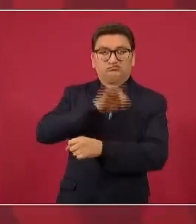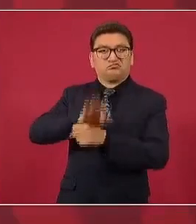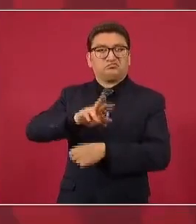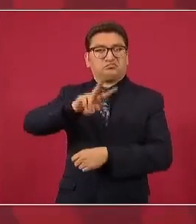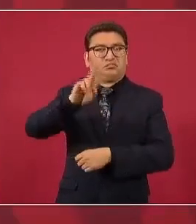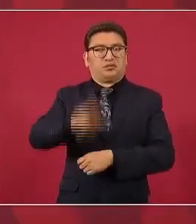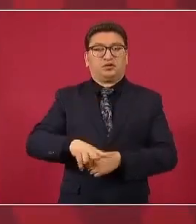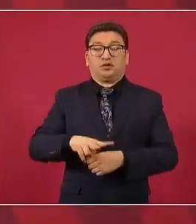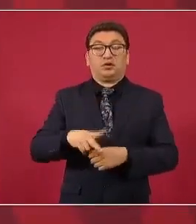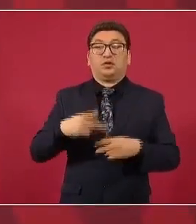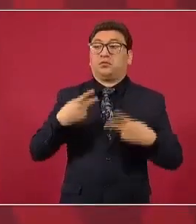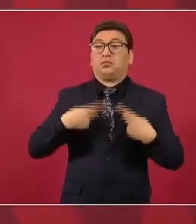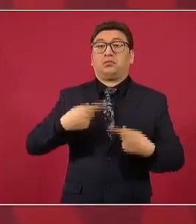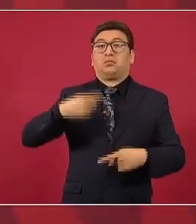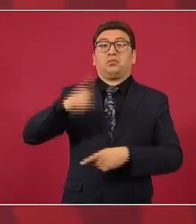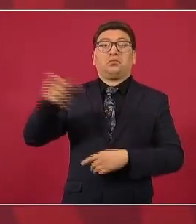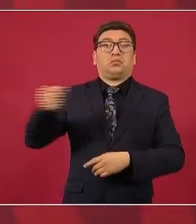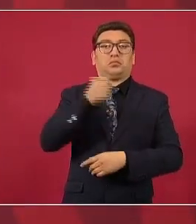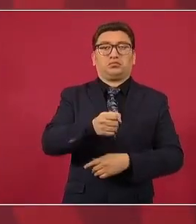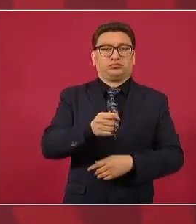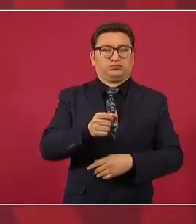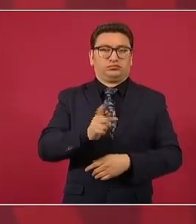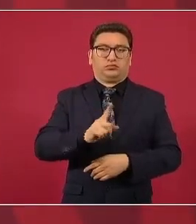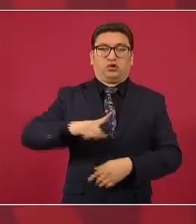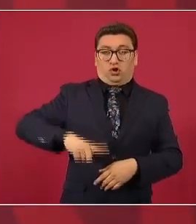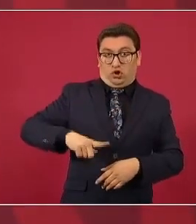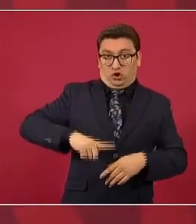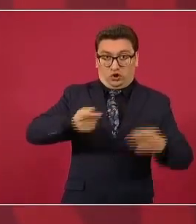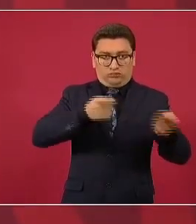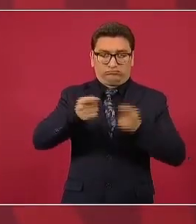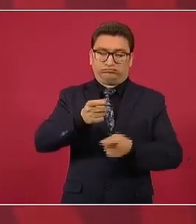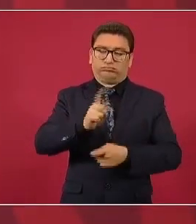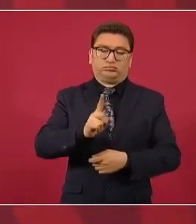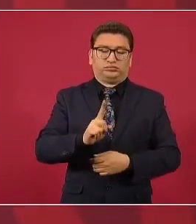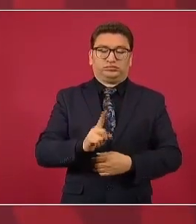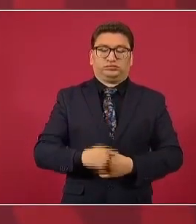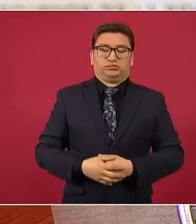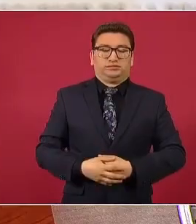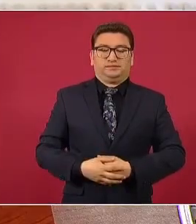sean impuestos por el gobierno.